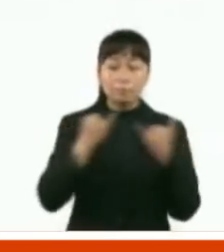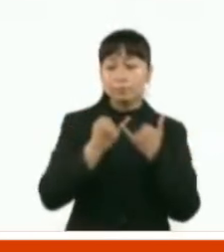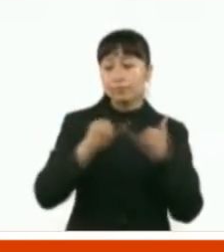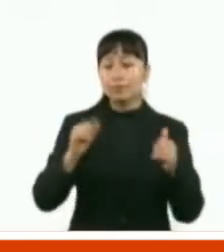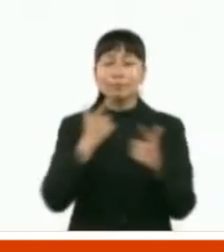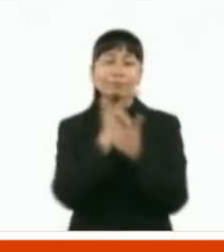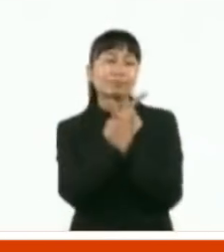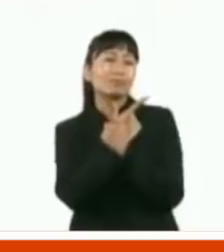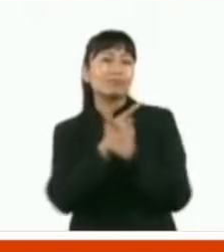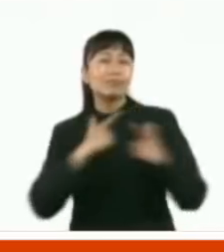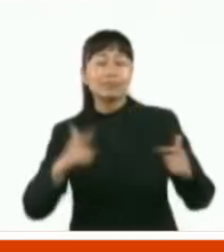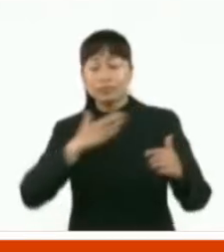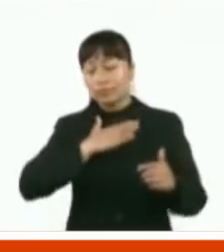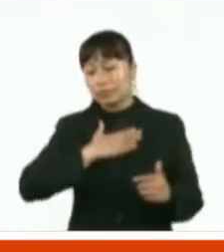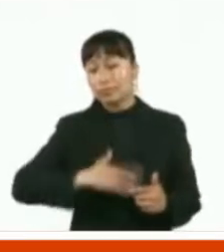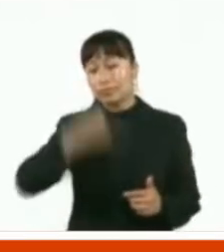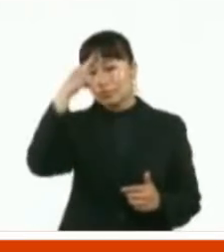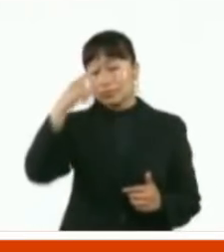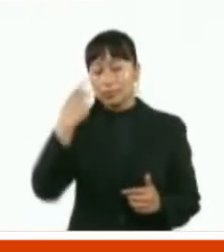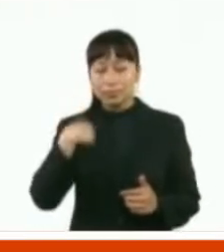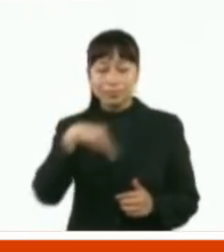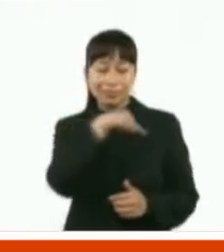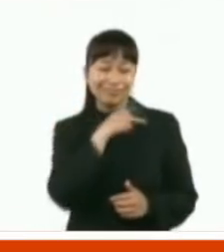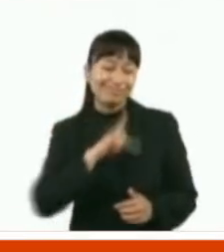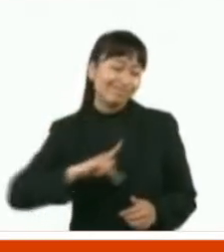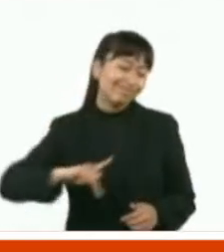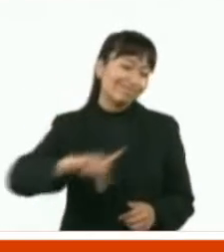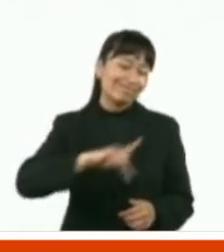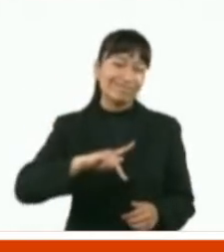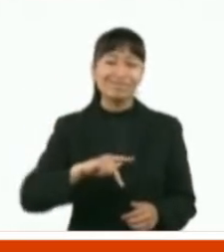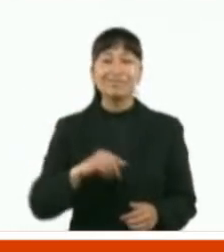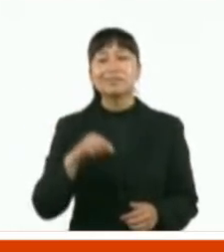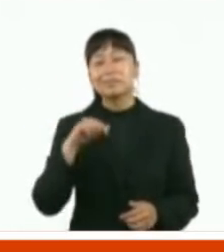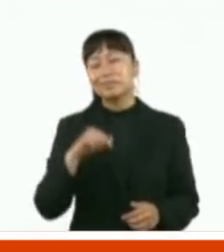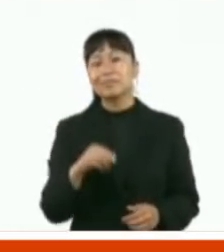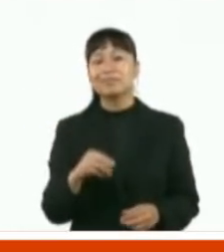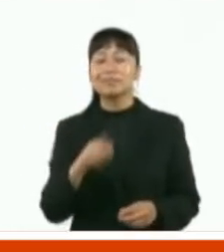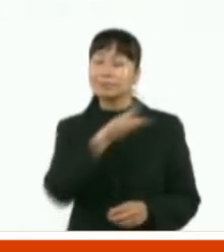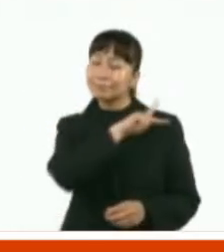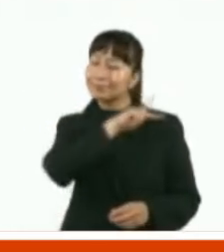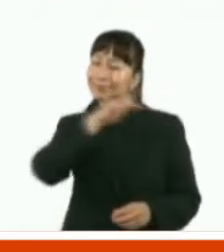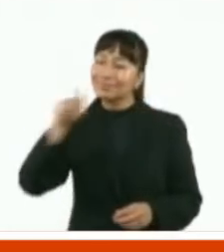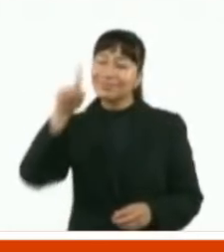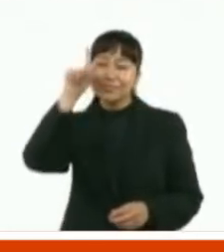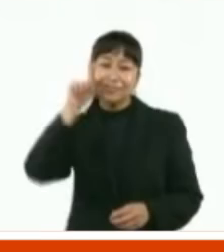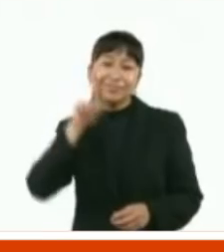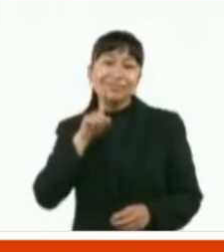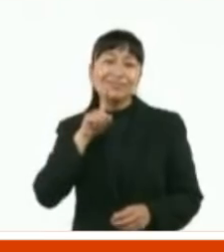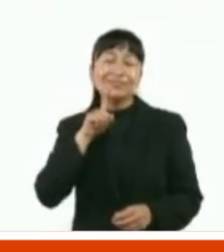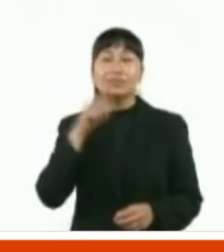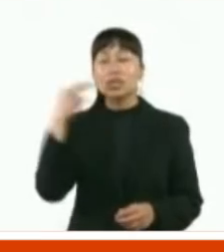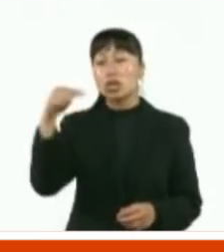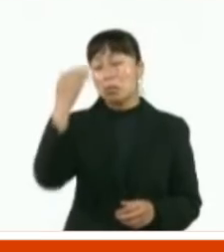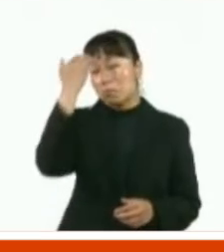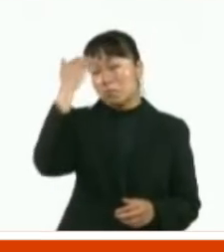de libertad y de justicia para nuestro pueblo. Así que desde aquí, a todas las mujeres anónimas y